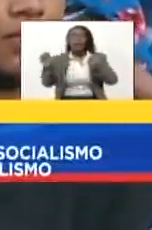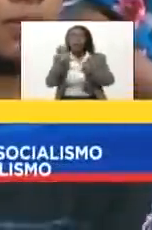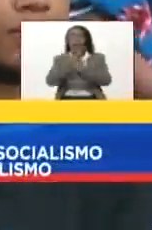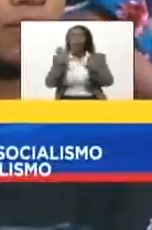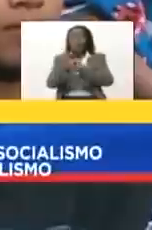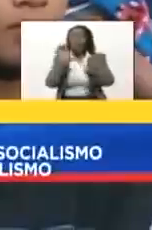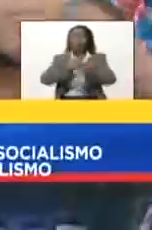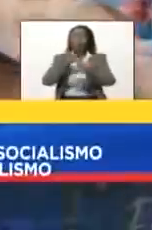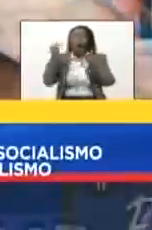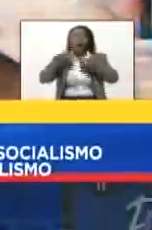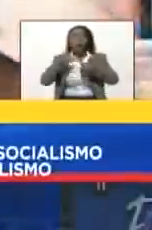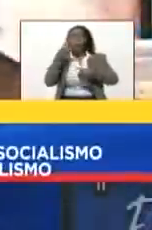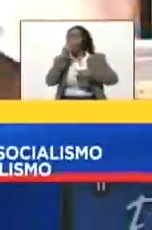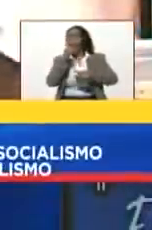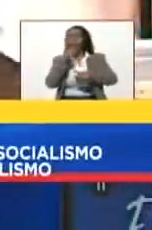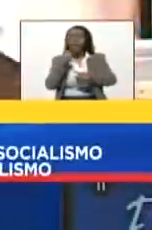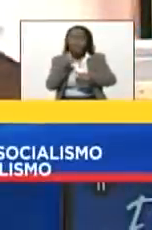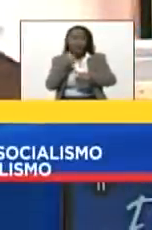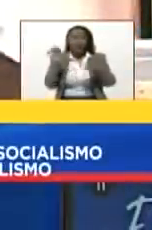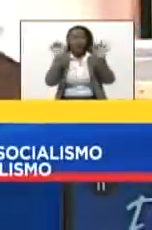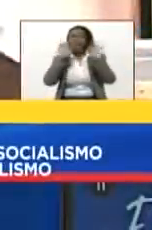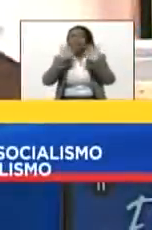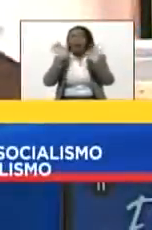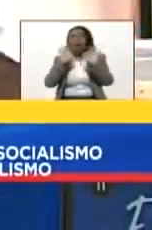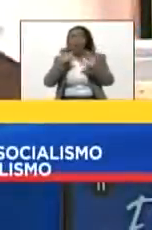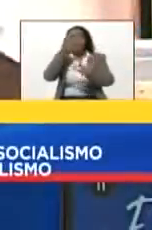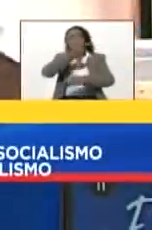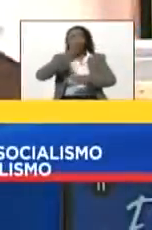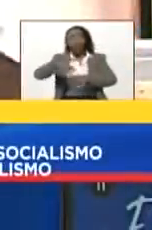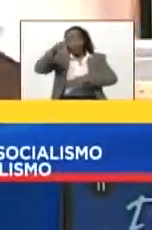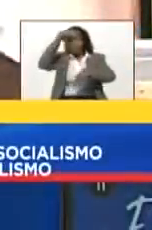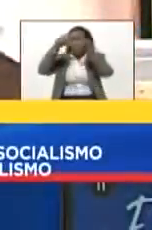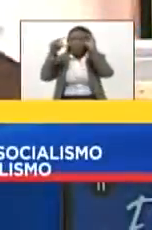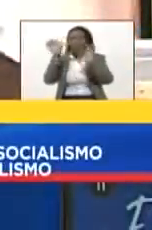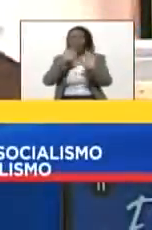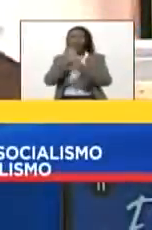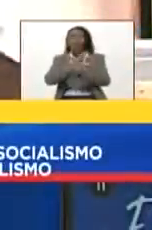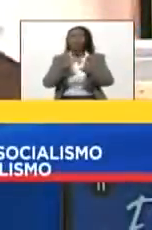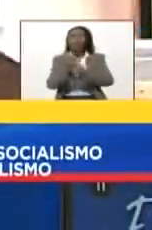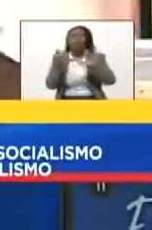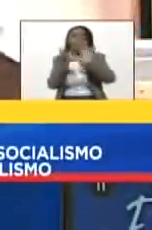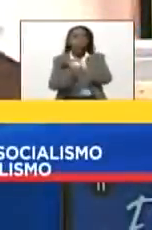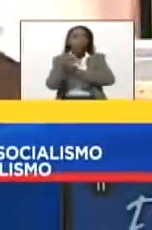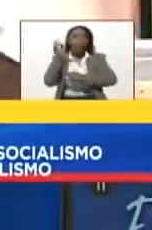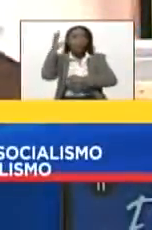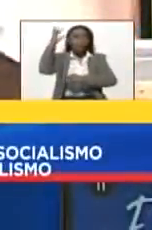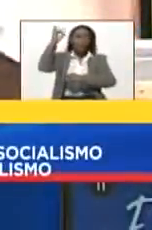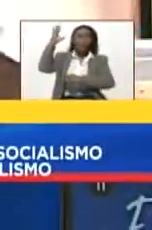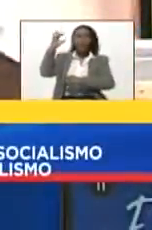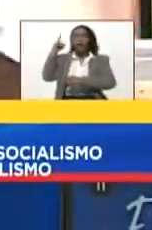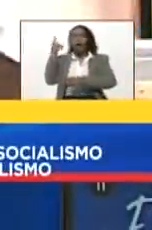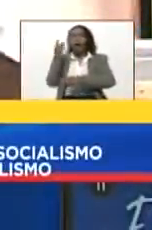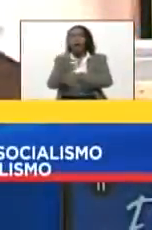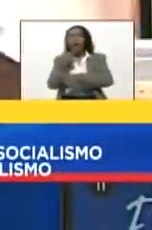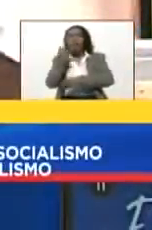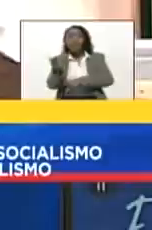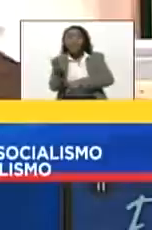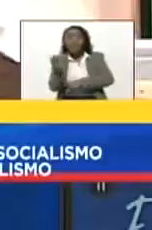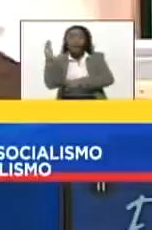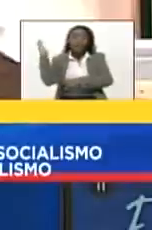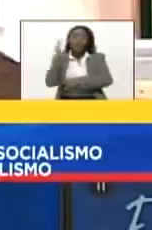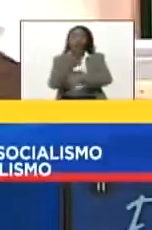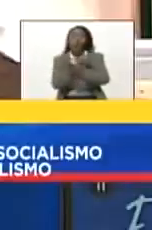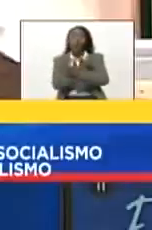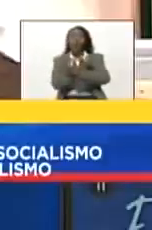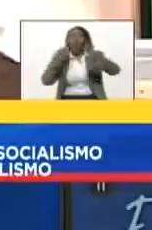no había civilización, ni había nada. Ellos dicen que vinieron a